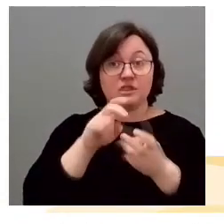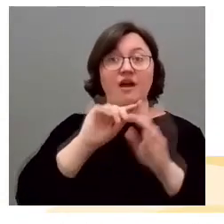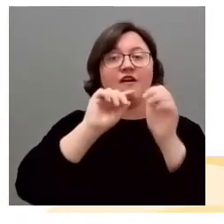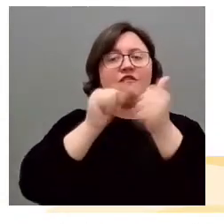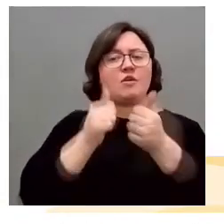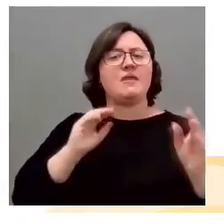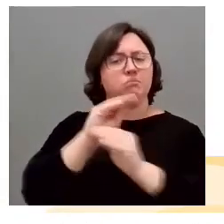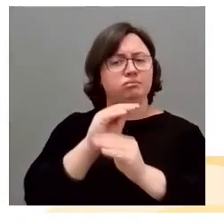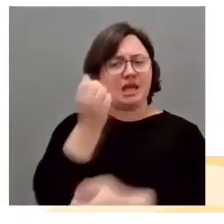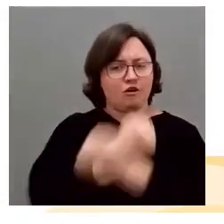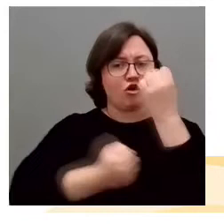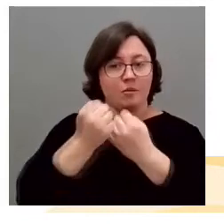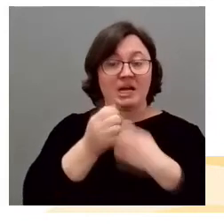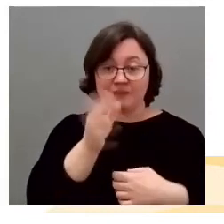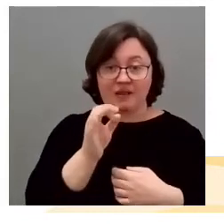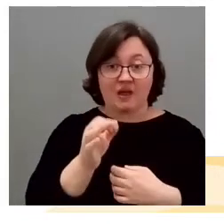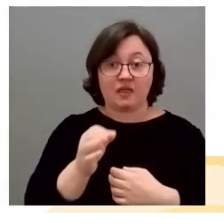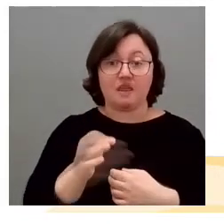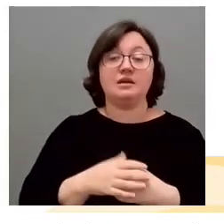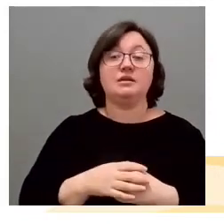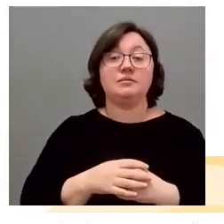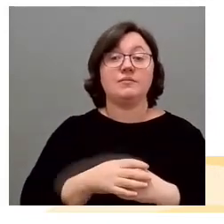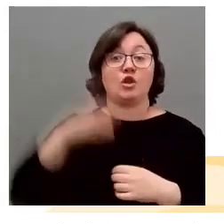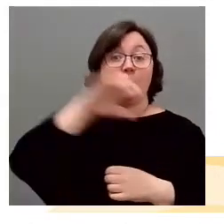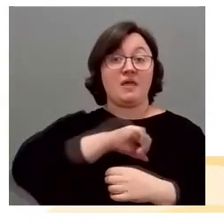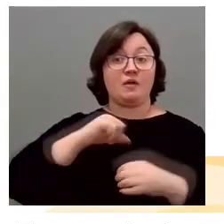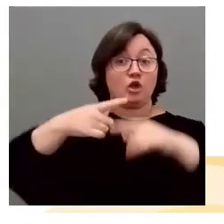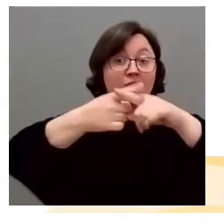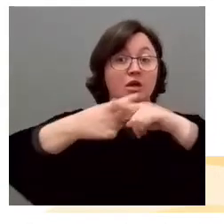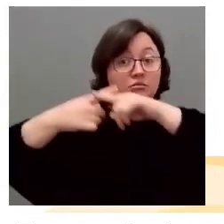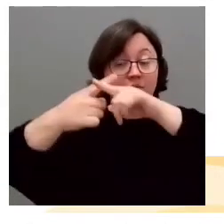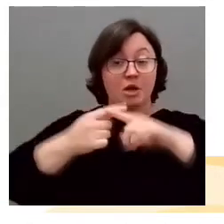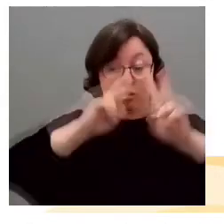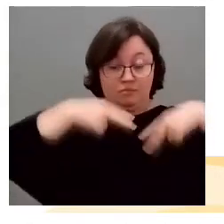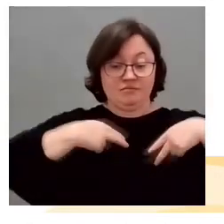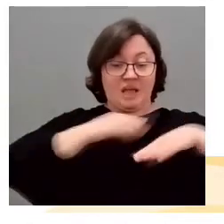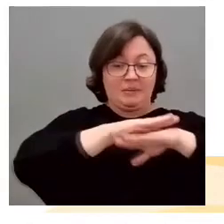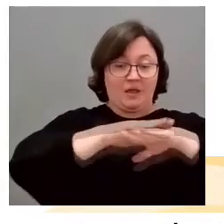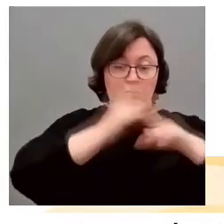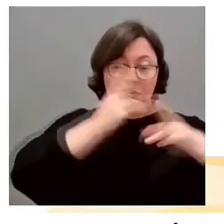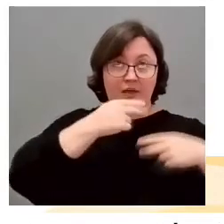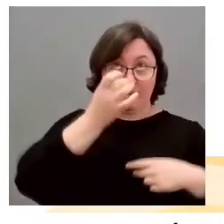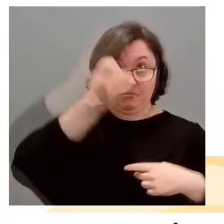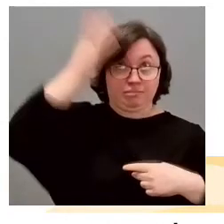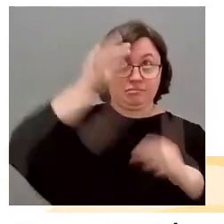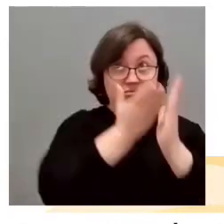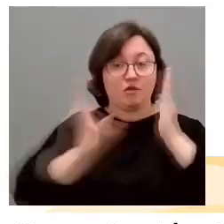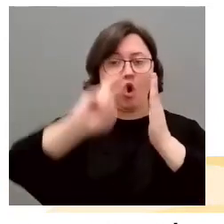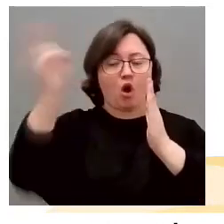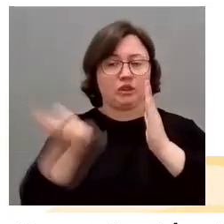financiación, que es verdad también que hay que compartir con comunidades autónomas, pero la administración tenemos que ser imaginativos y